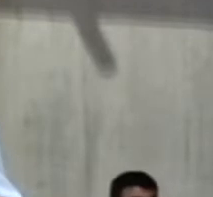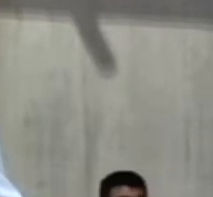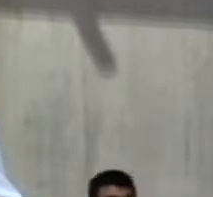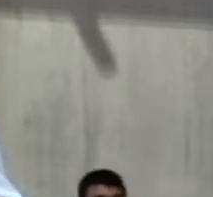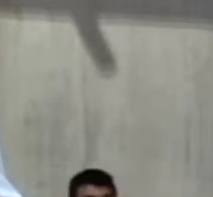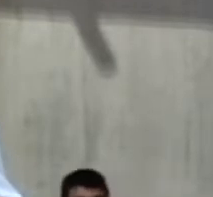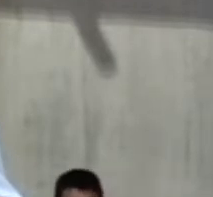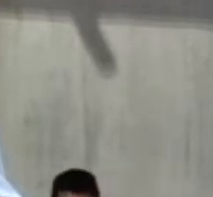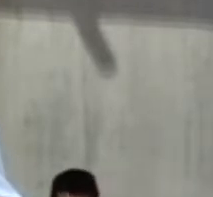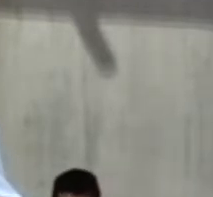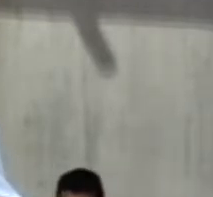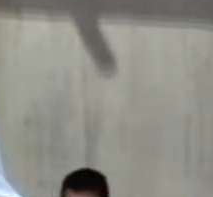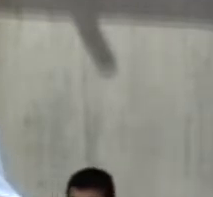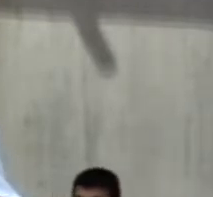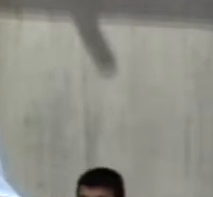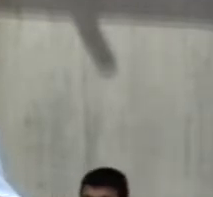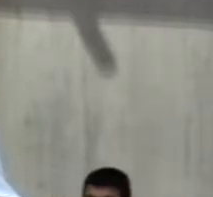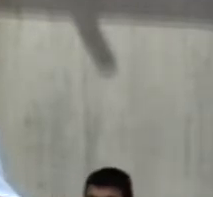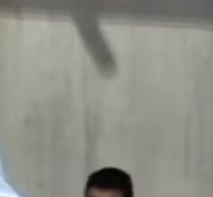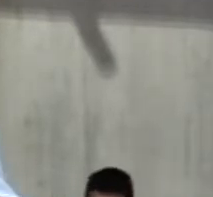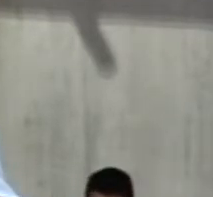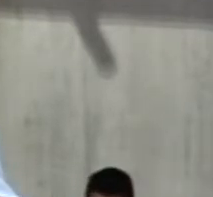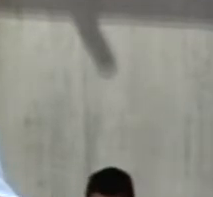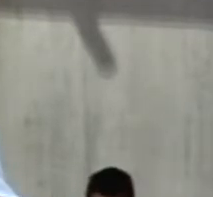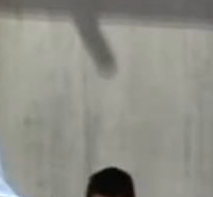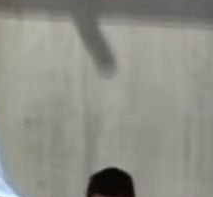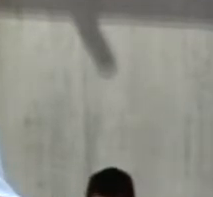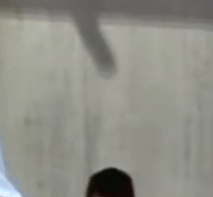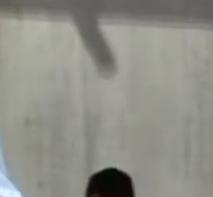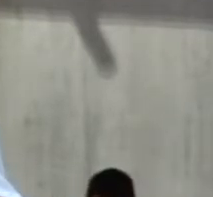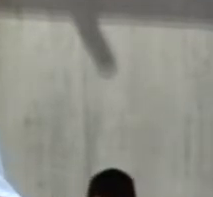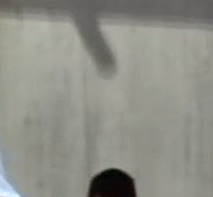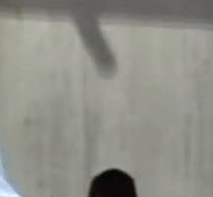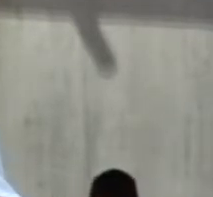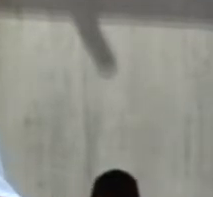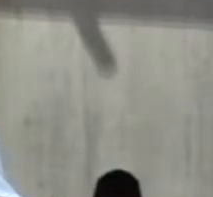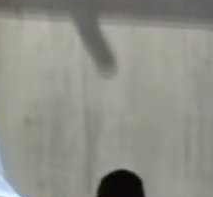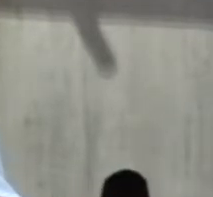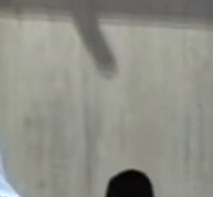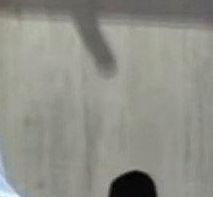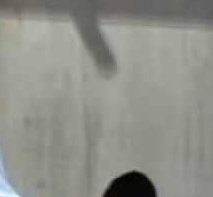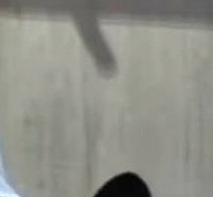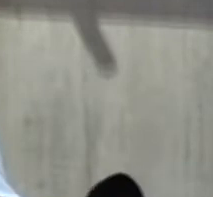Proclamaré sin cesar la